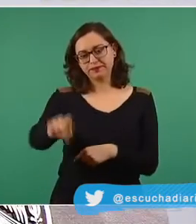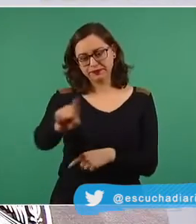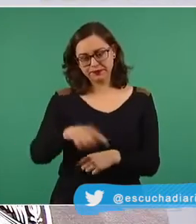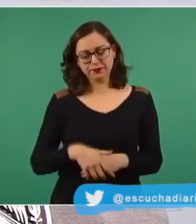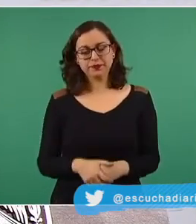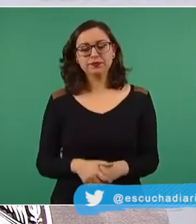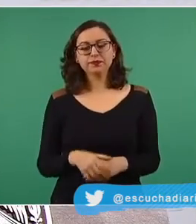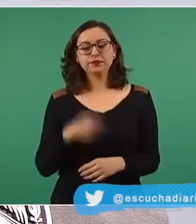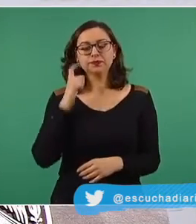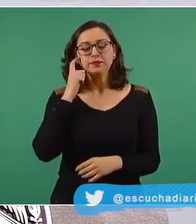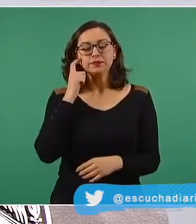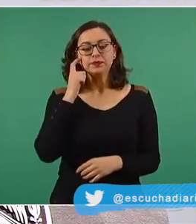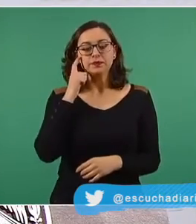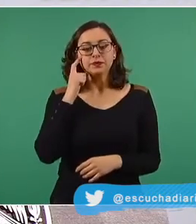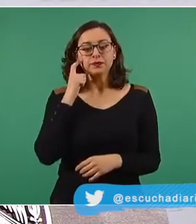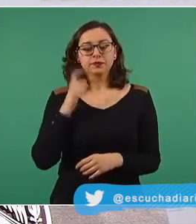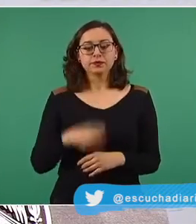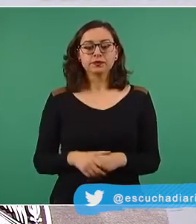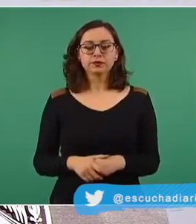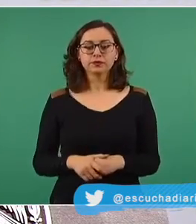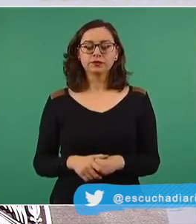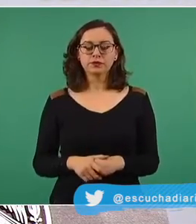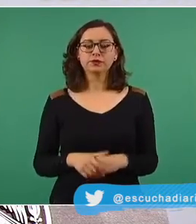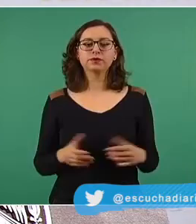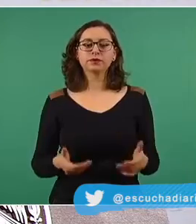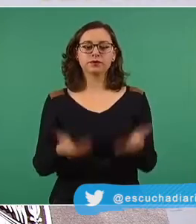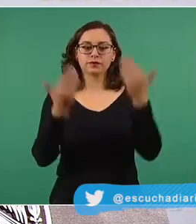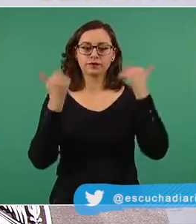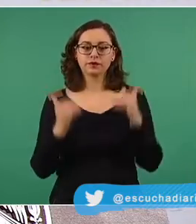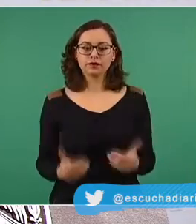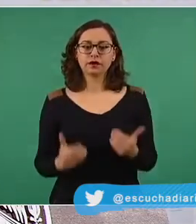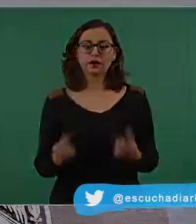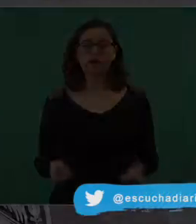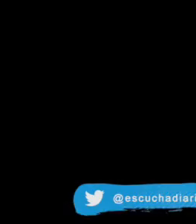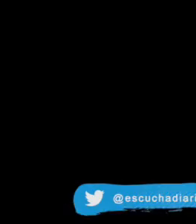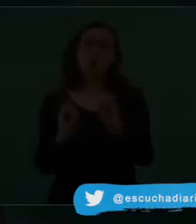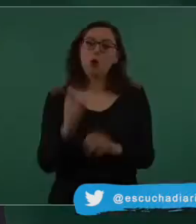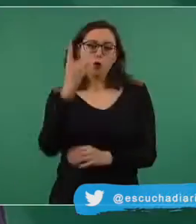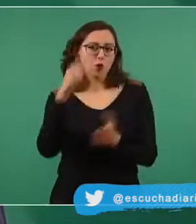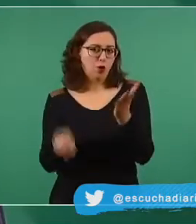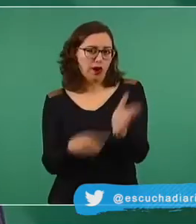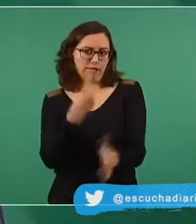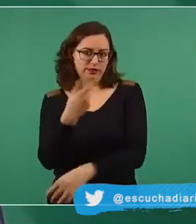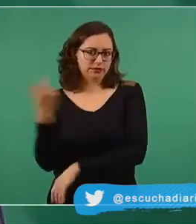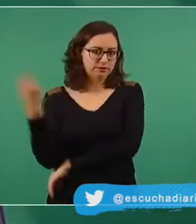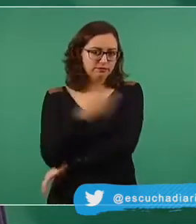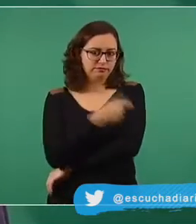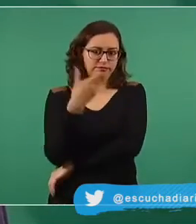sobre vacunación, se encuentra disponible el Centro de Atención Telefónica